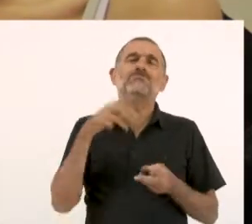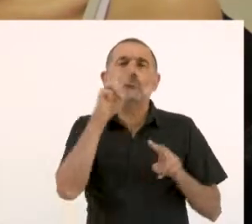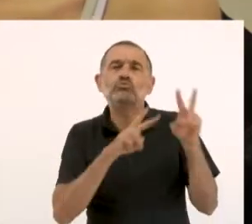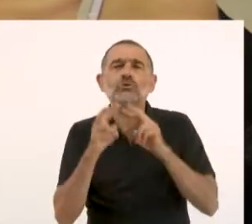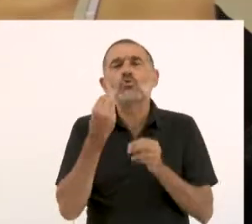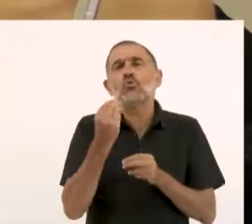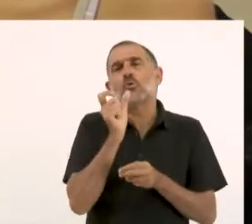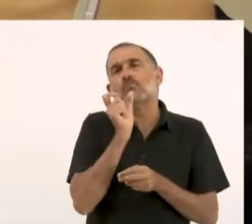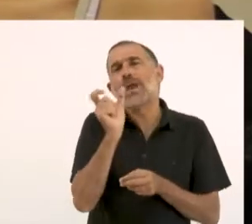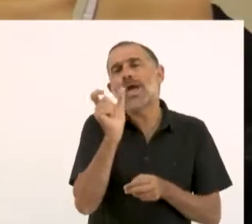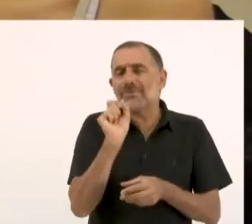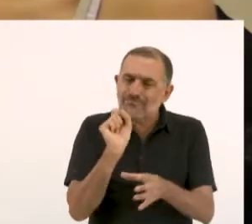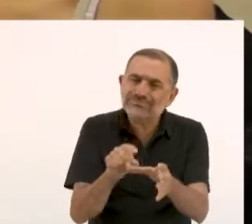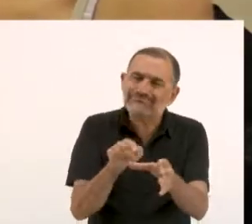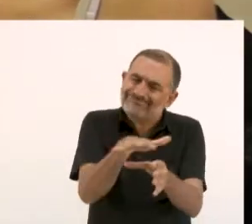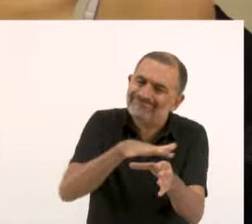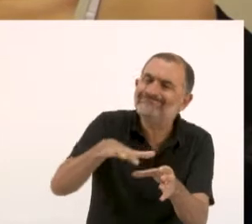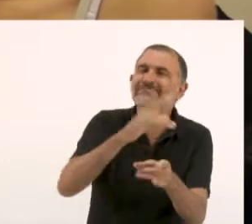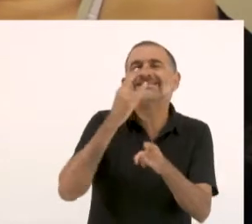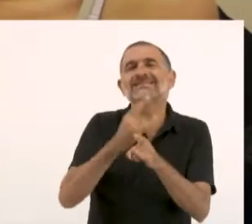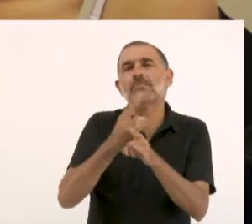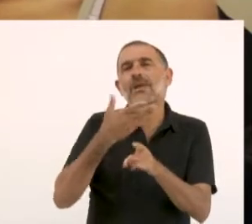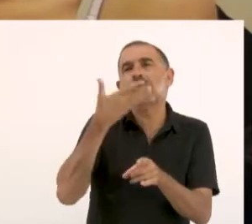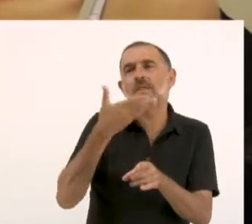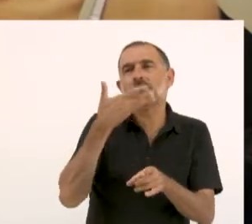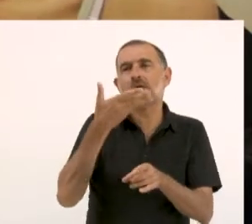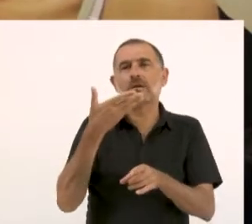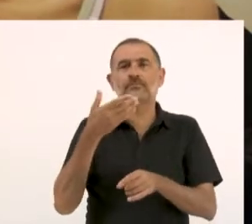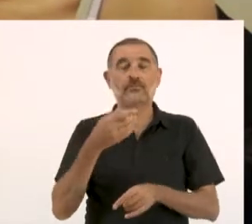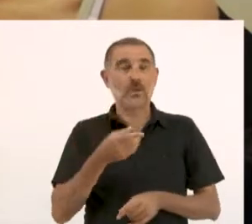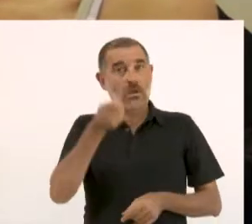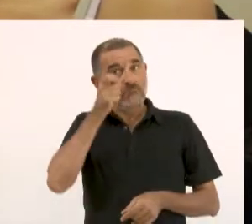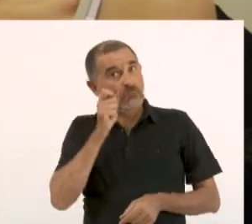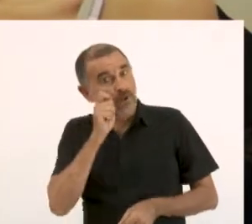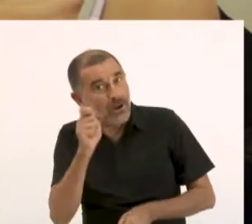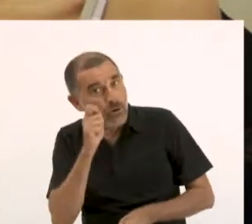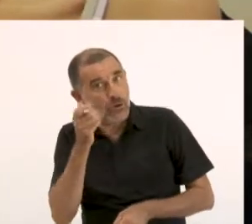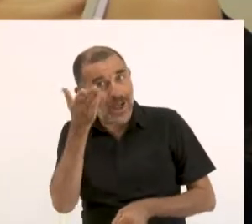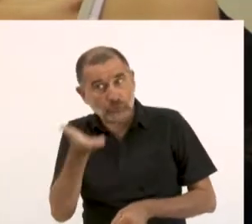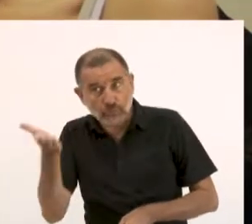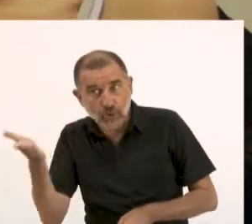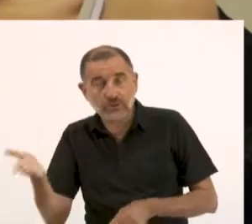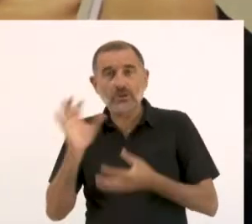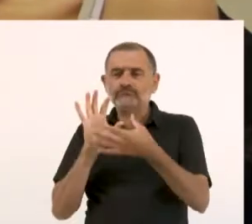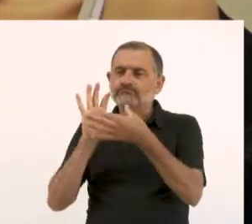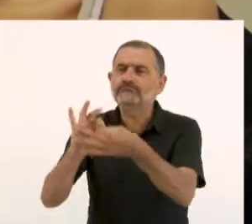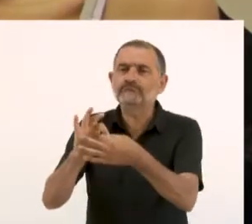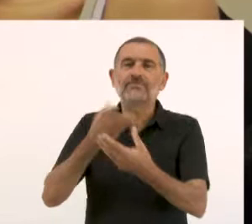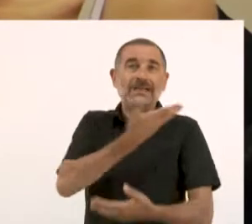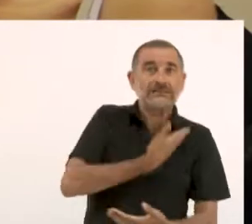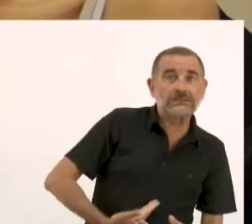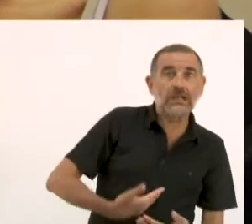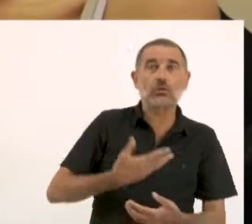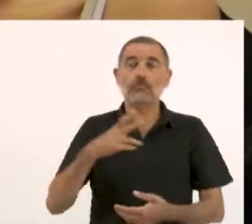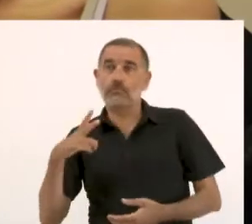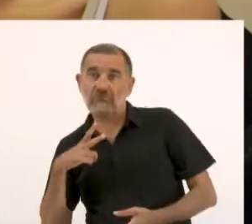Es decir, que no sea el antropólogo o el arqueólogo que llegue a decirles a la gente qué es el patrimonio y